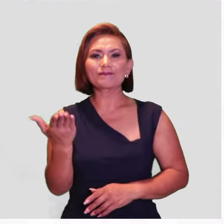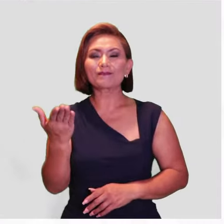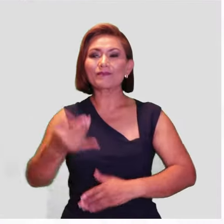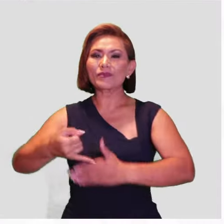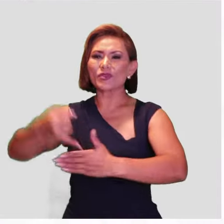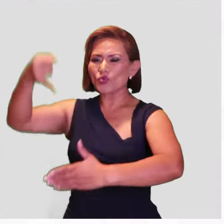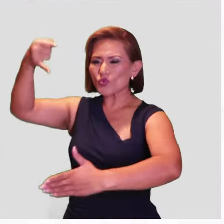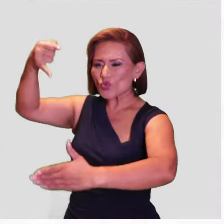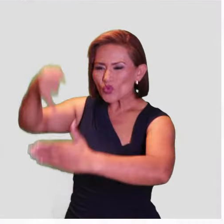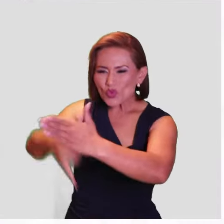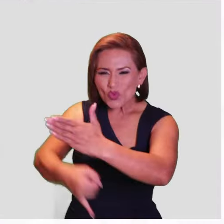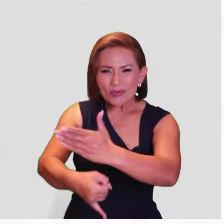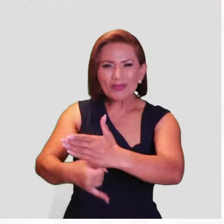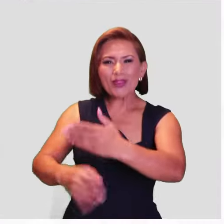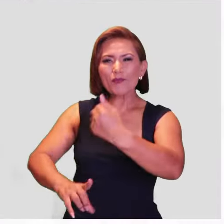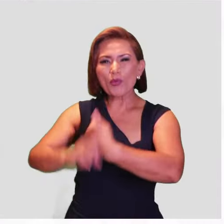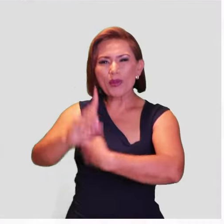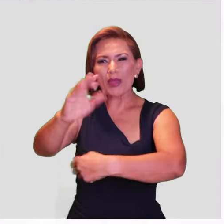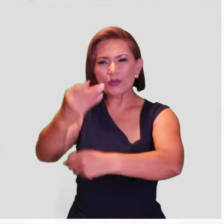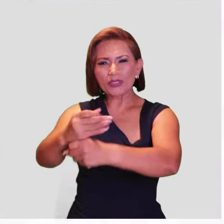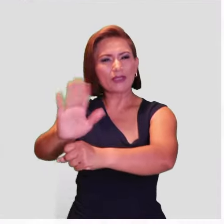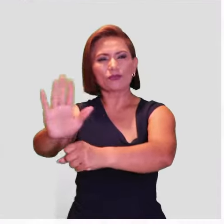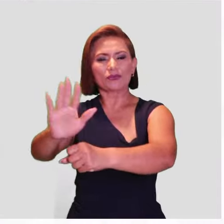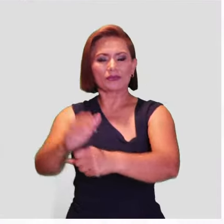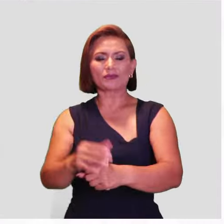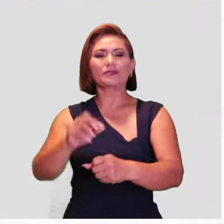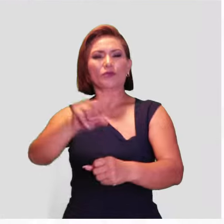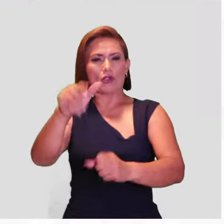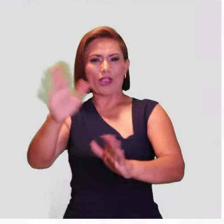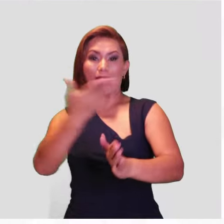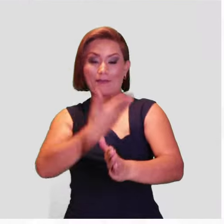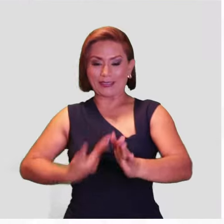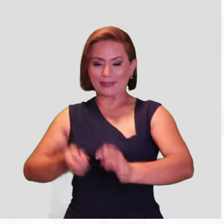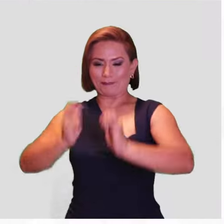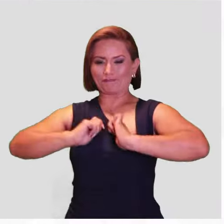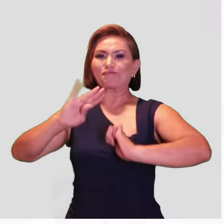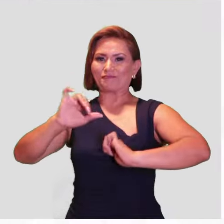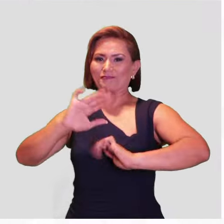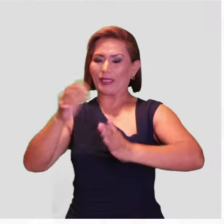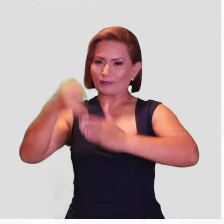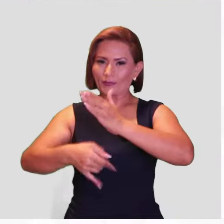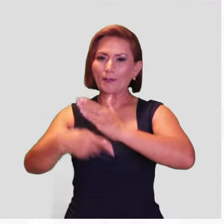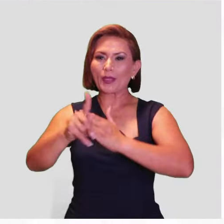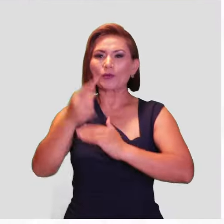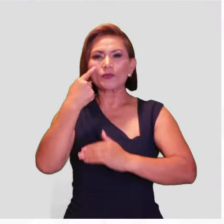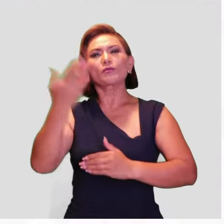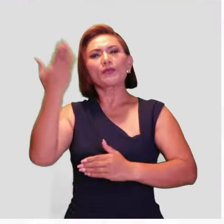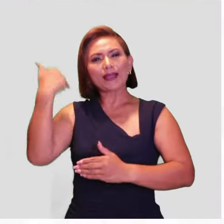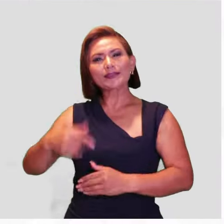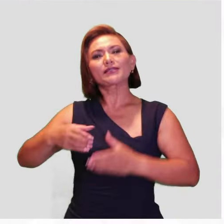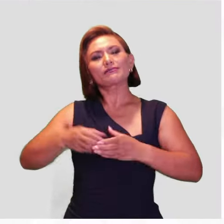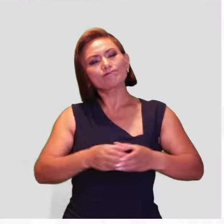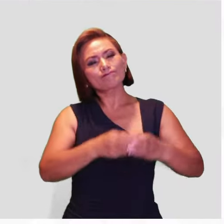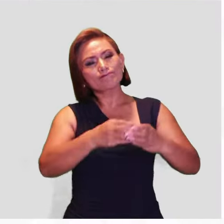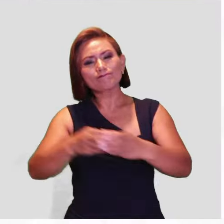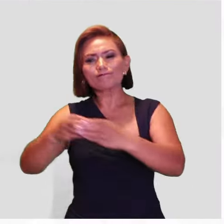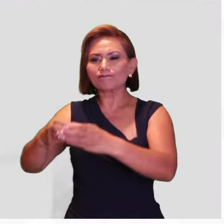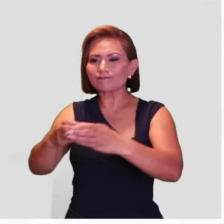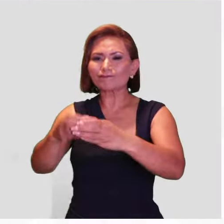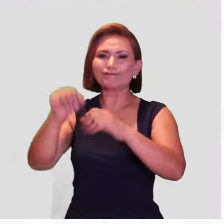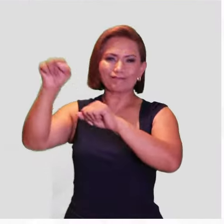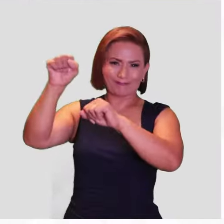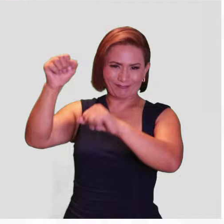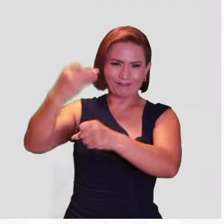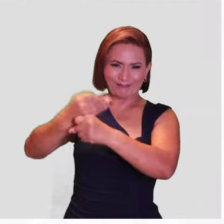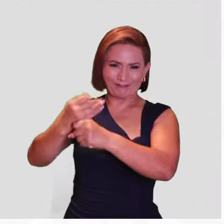ya como presidente municipal, hablaba yo de las situaciones que se viven en los recorridos del proselitismo ahorita